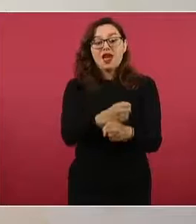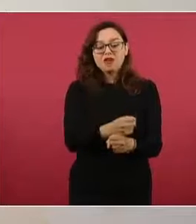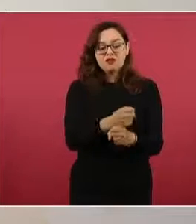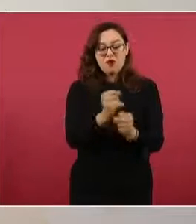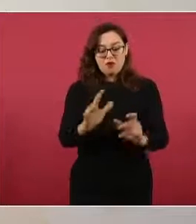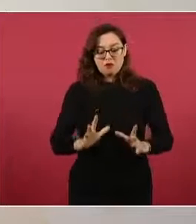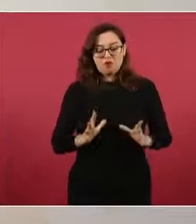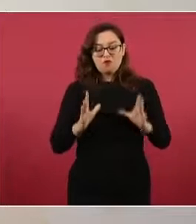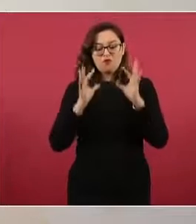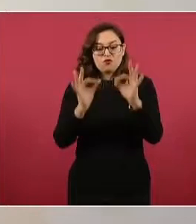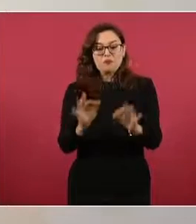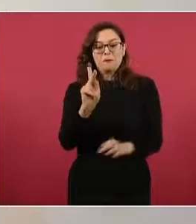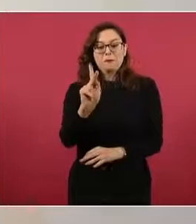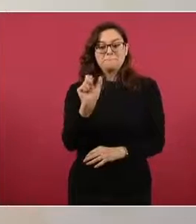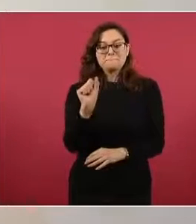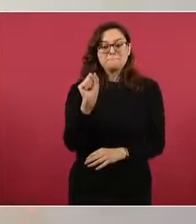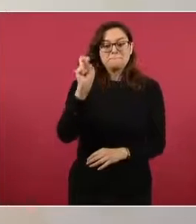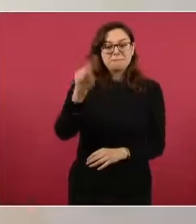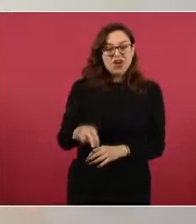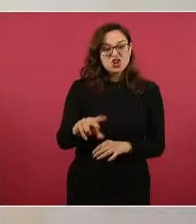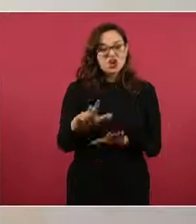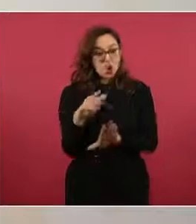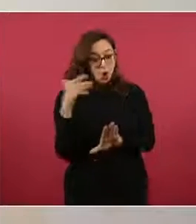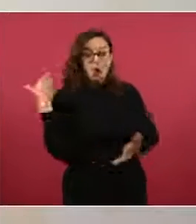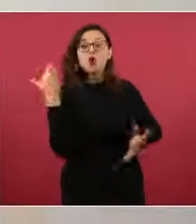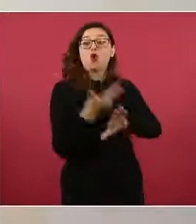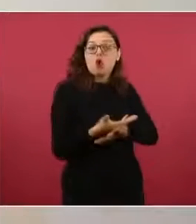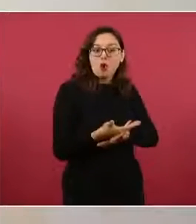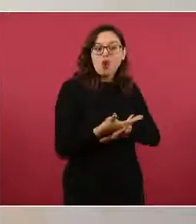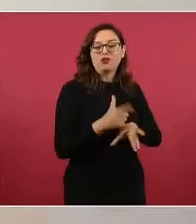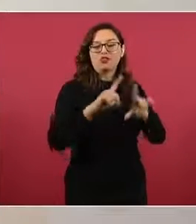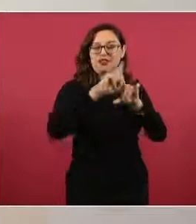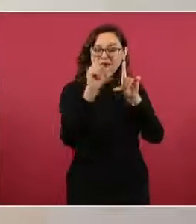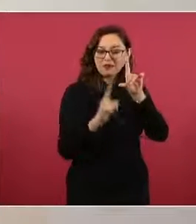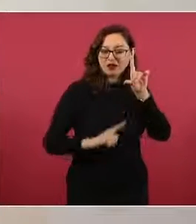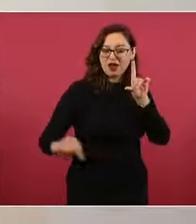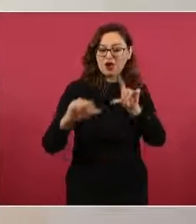¿Ya se les olvidó de que el PAN